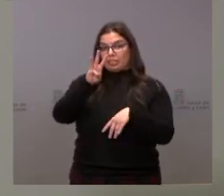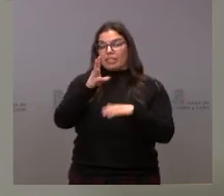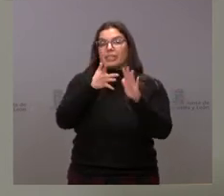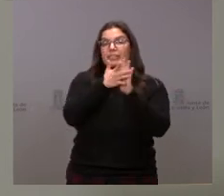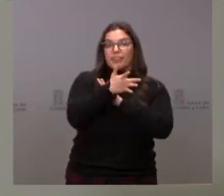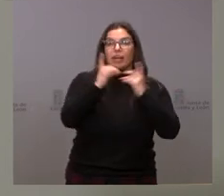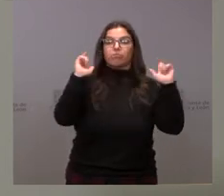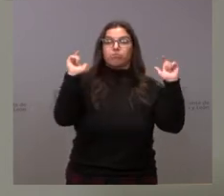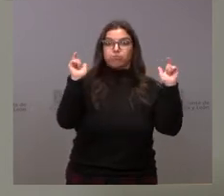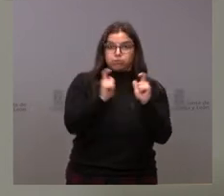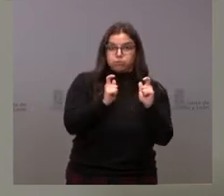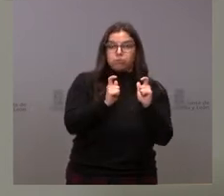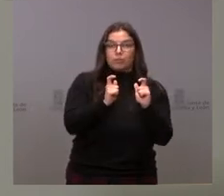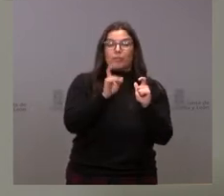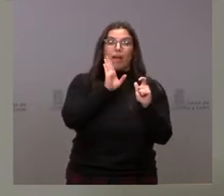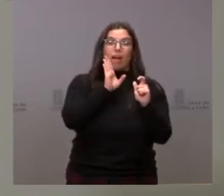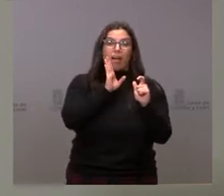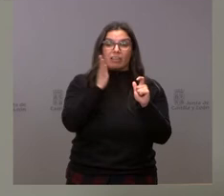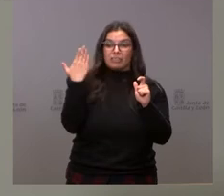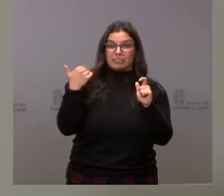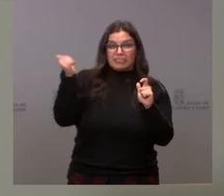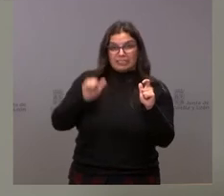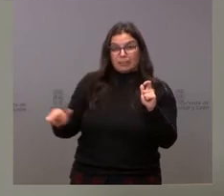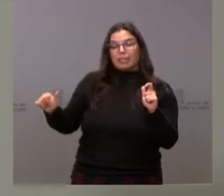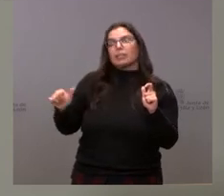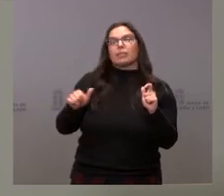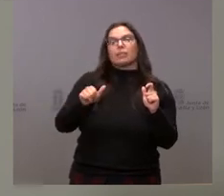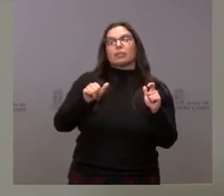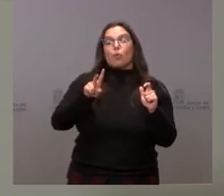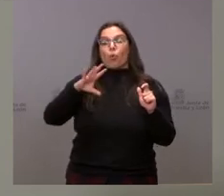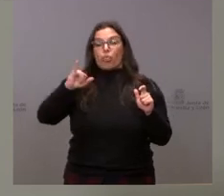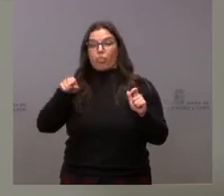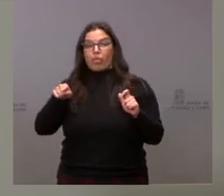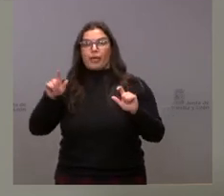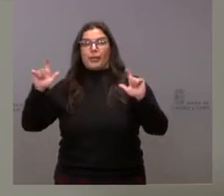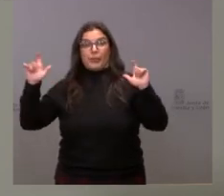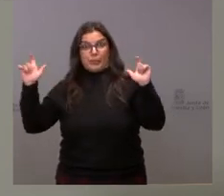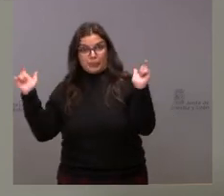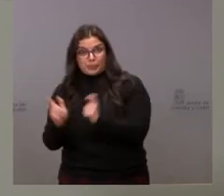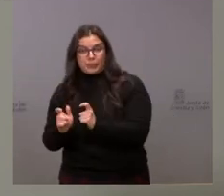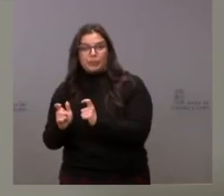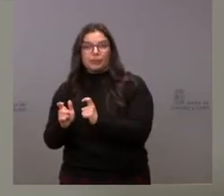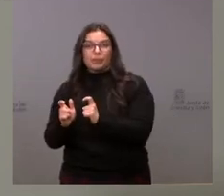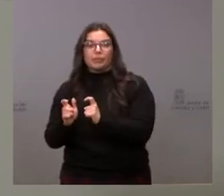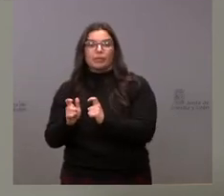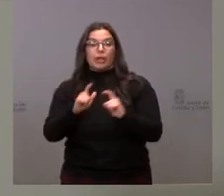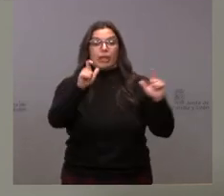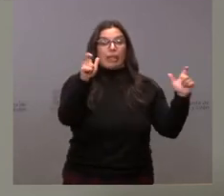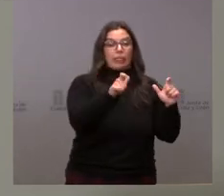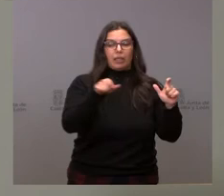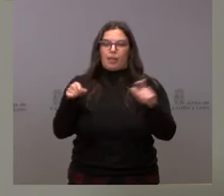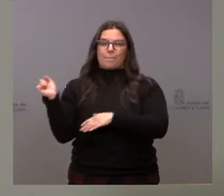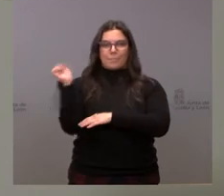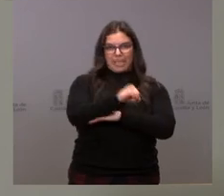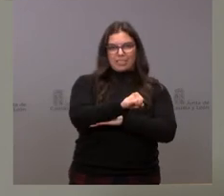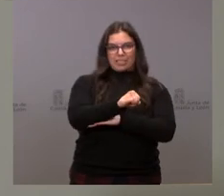descenso y tal y como comentamos la semana anterior el descenso en uci es más acentuado que el descenso en